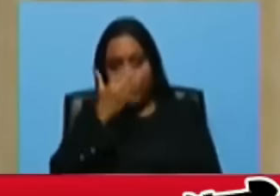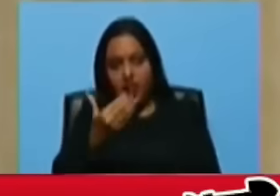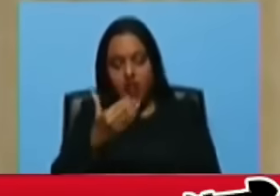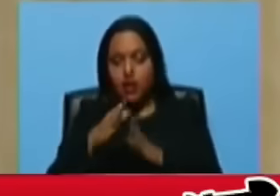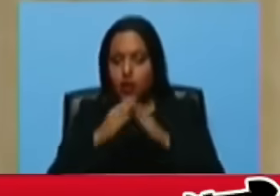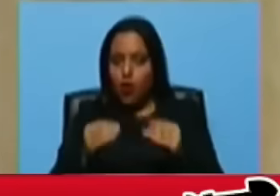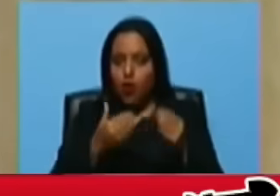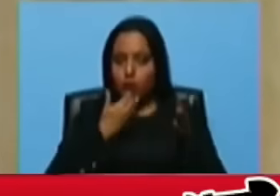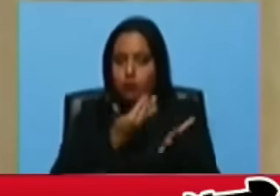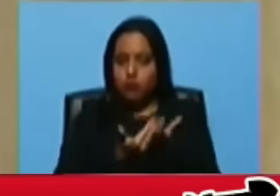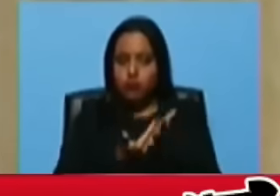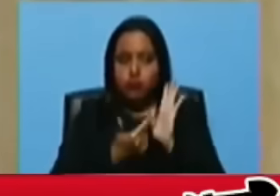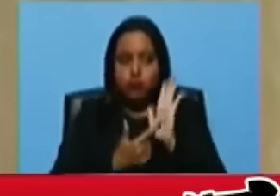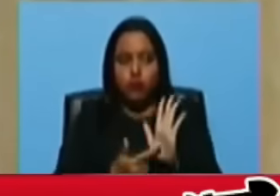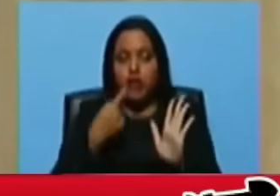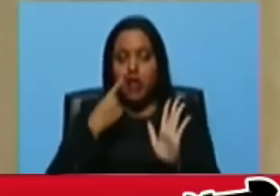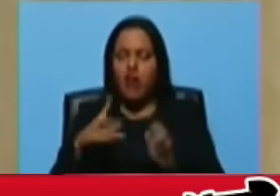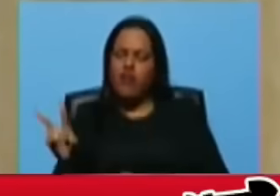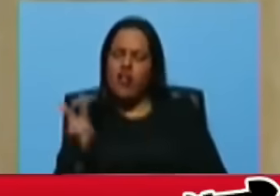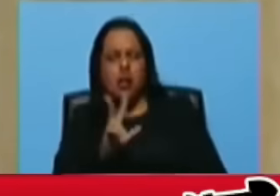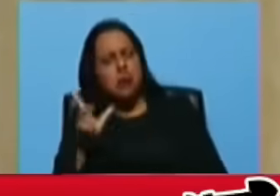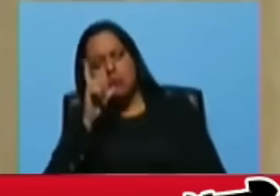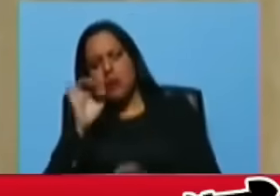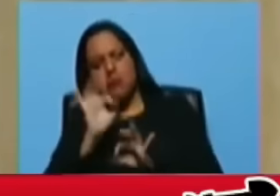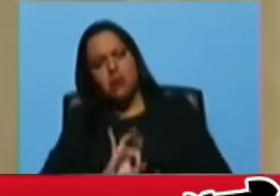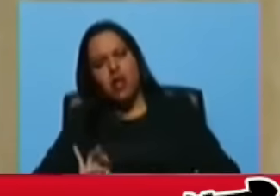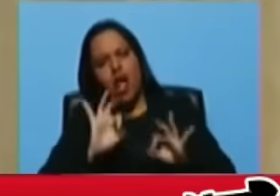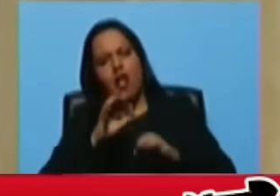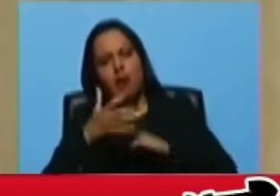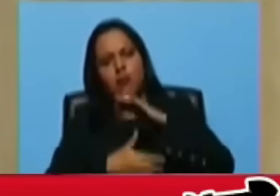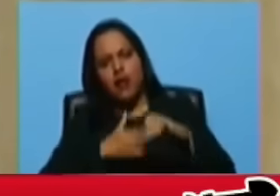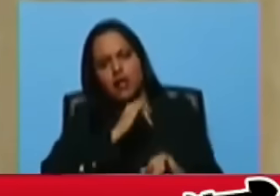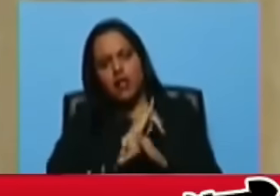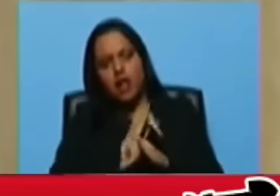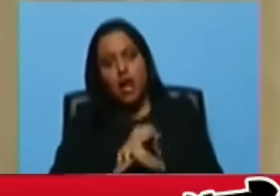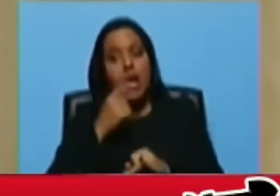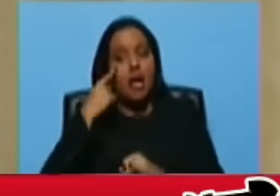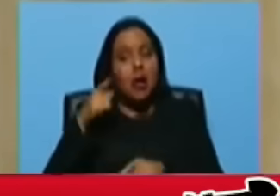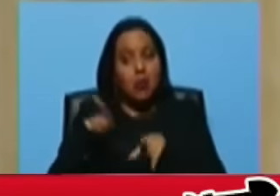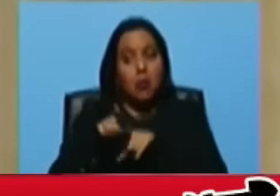evidencia, que en Venezuela no hubo ciberataque, como que ellos fueran